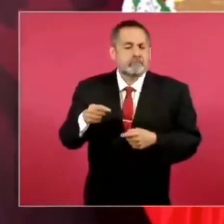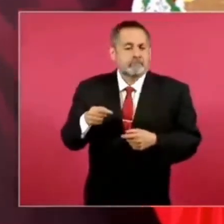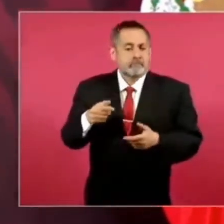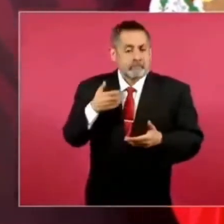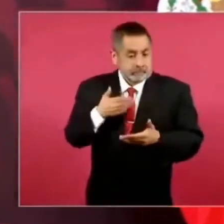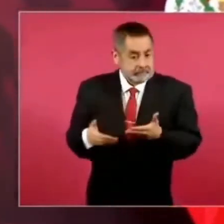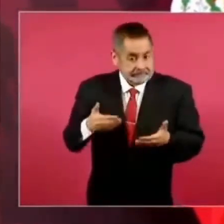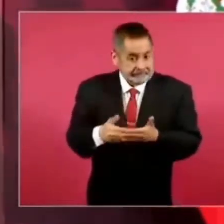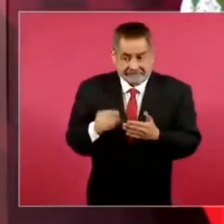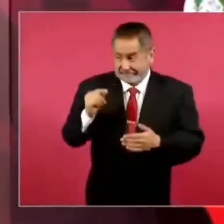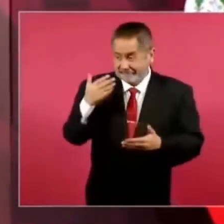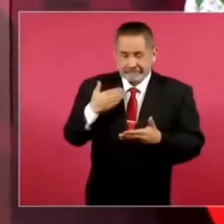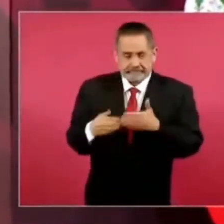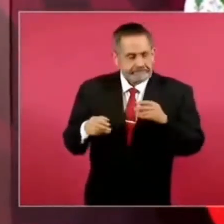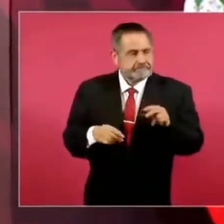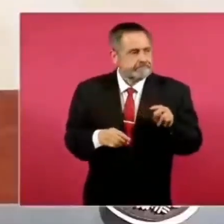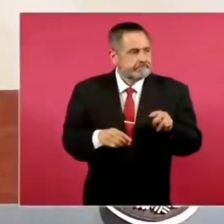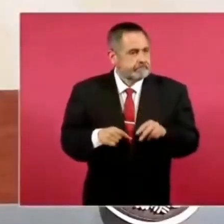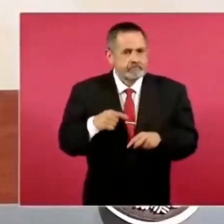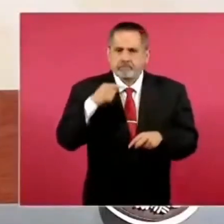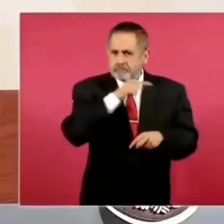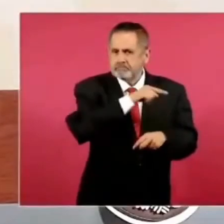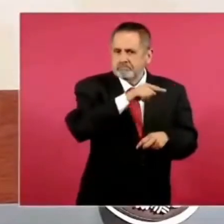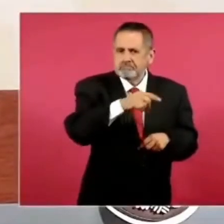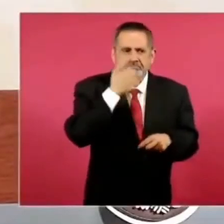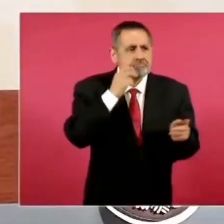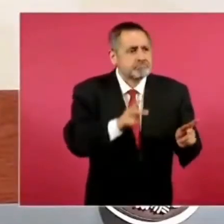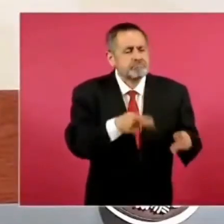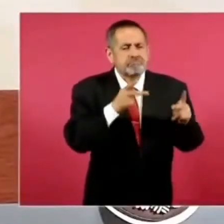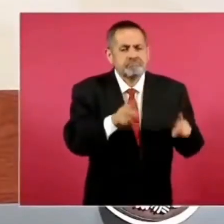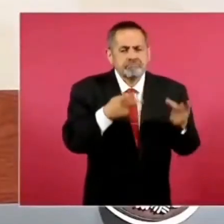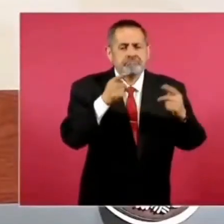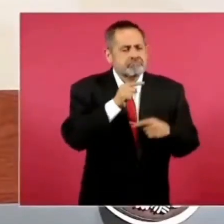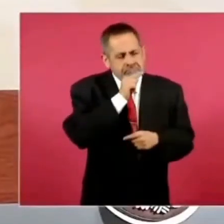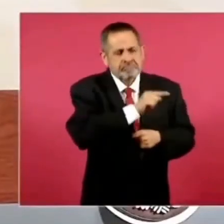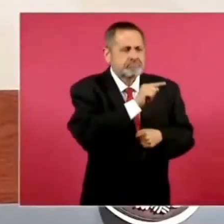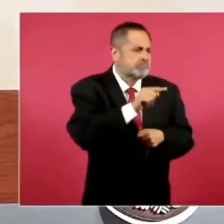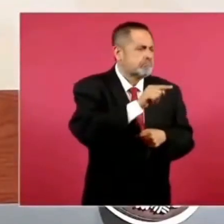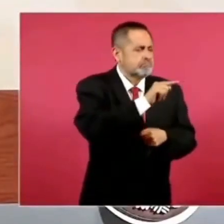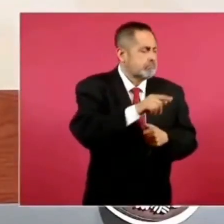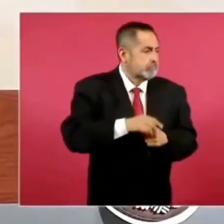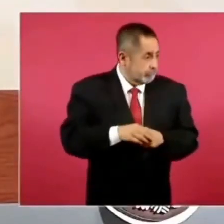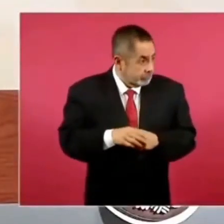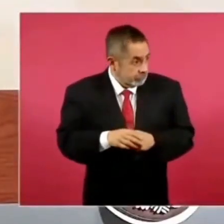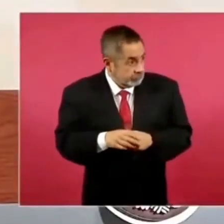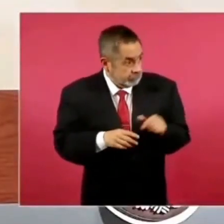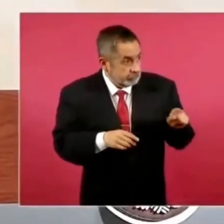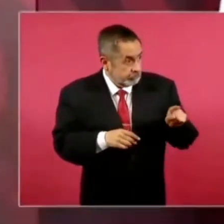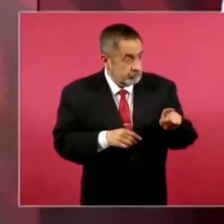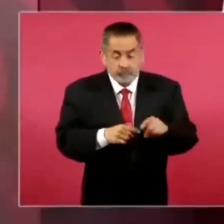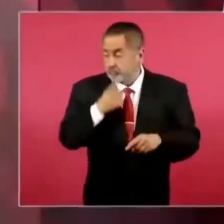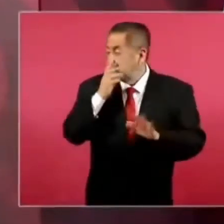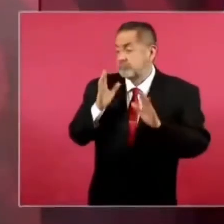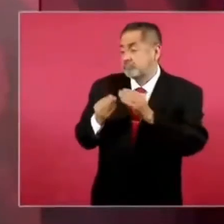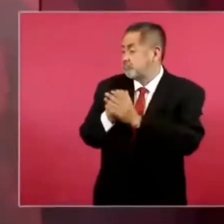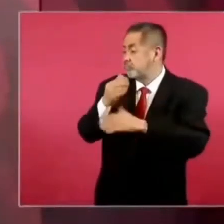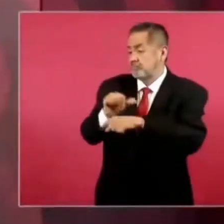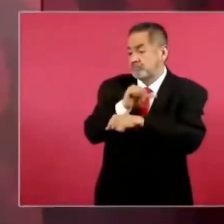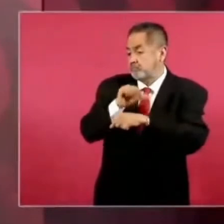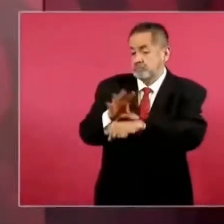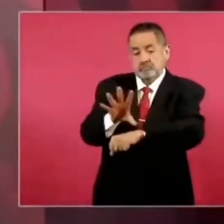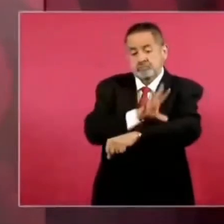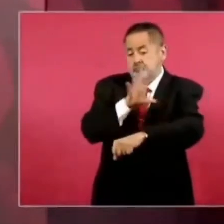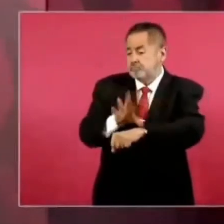se da este ambiente de que ya venían los carros eléctricos y que